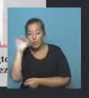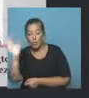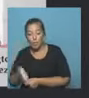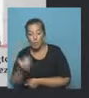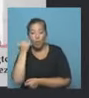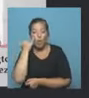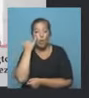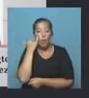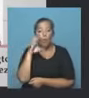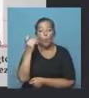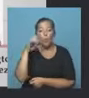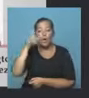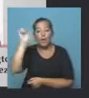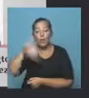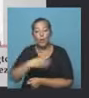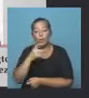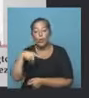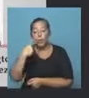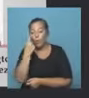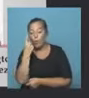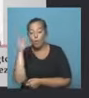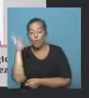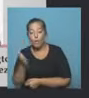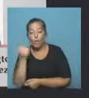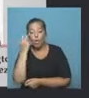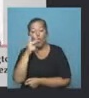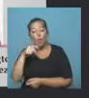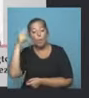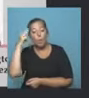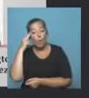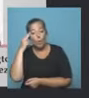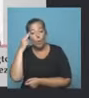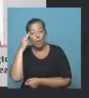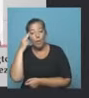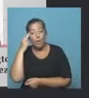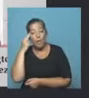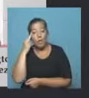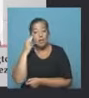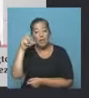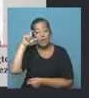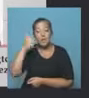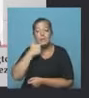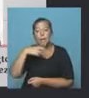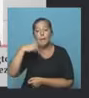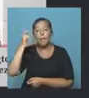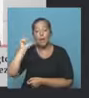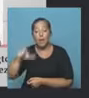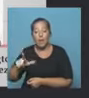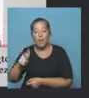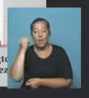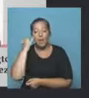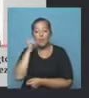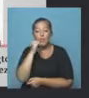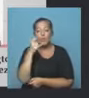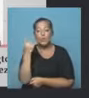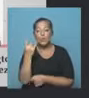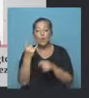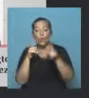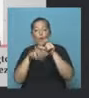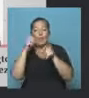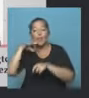bucarám 4,1 por ciento y 2,9 por ciento es para iván espinel patricio zuquilanda es tiene el 0,6 por